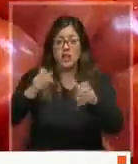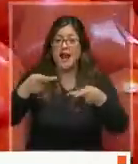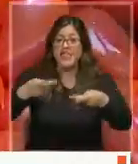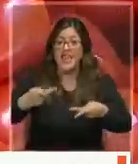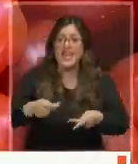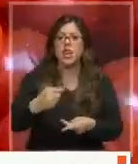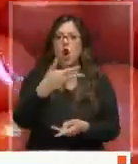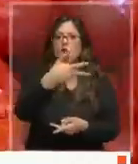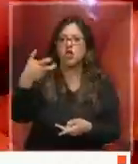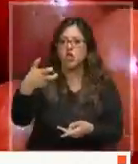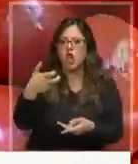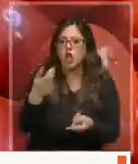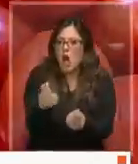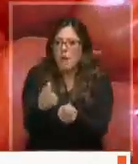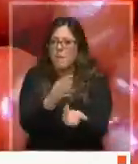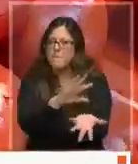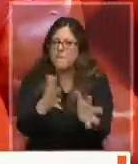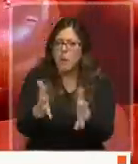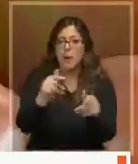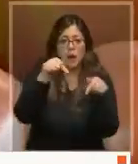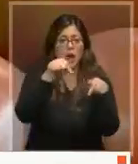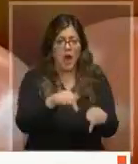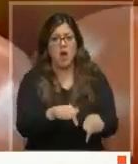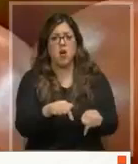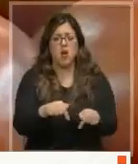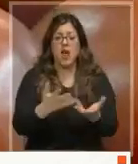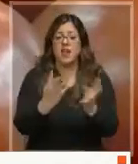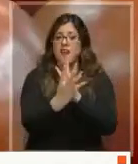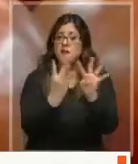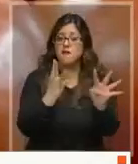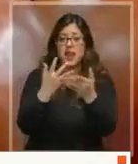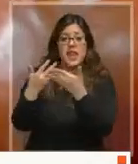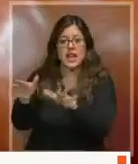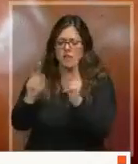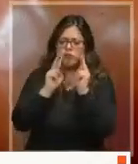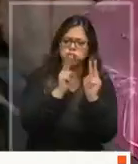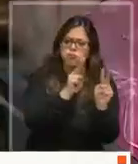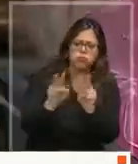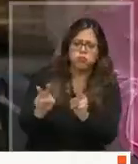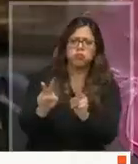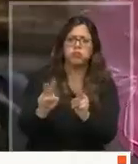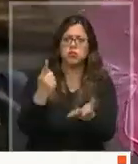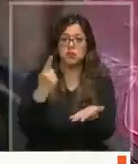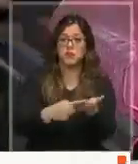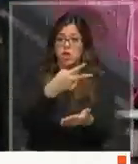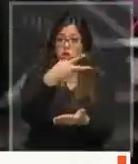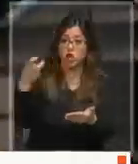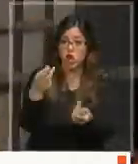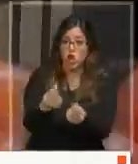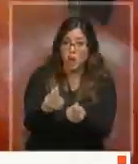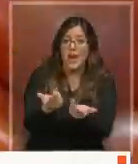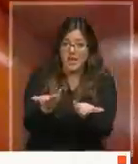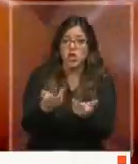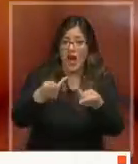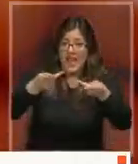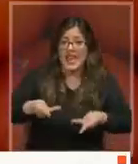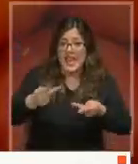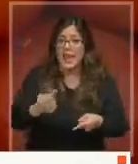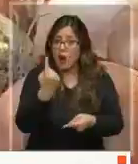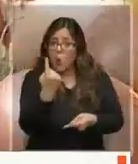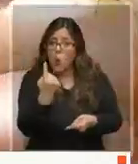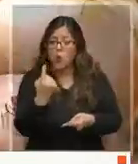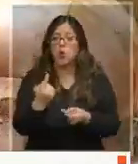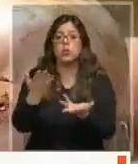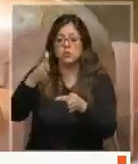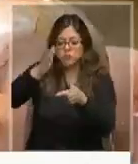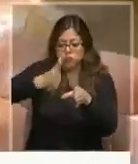los 800 pesos. Ahora, en las ferias libres se pueden encontrar desde los 1.200 pesos el kilo. La